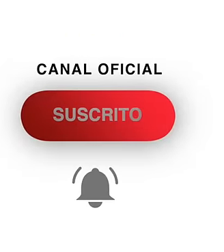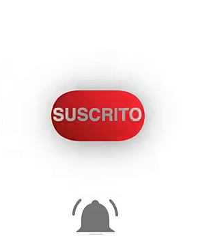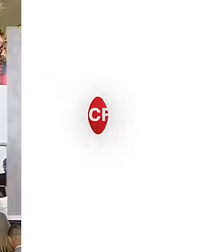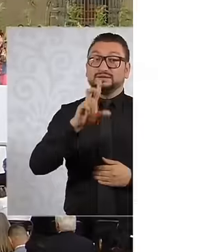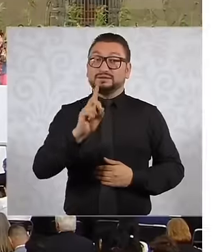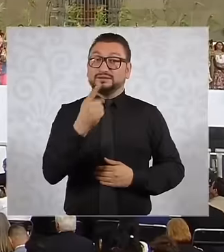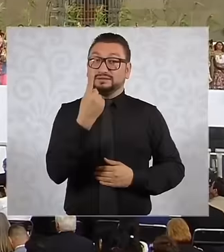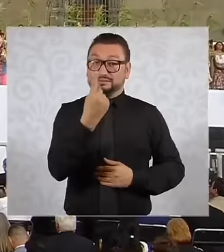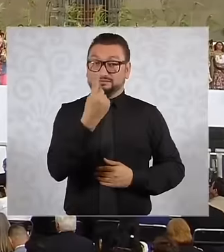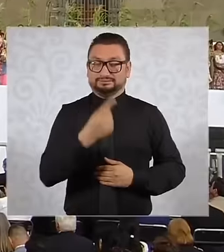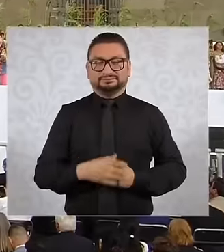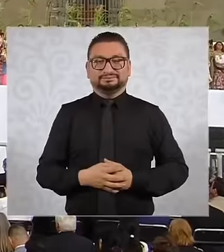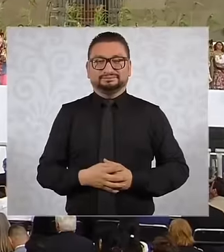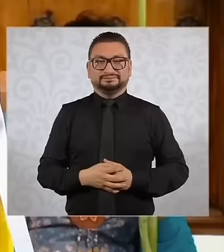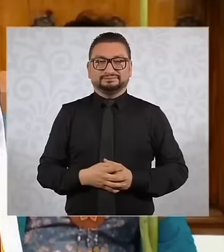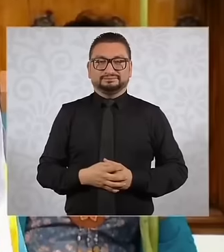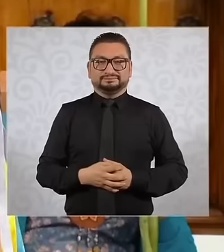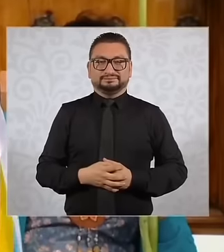31.